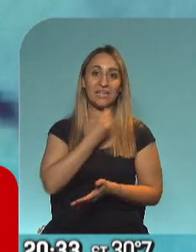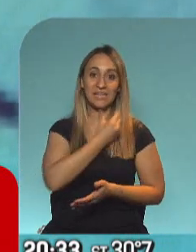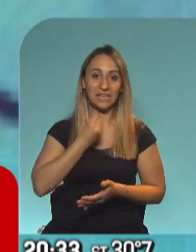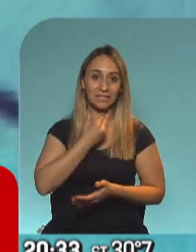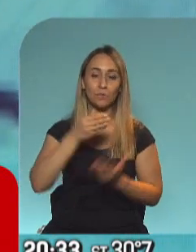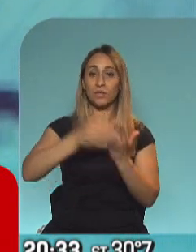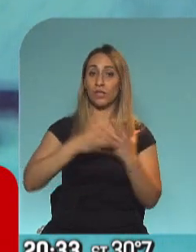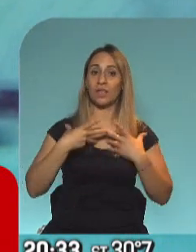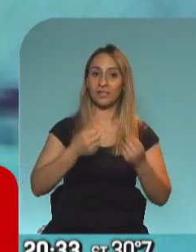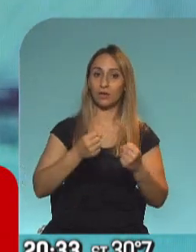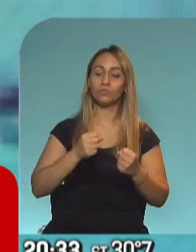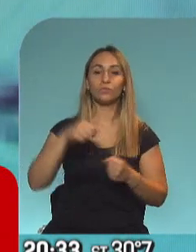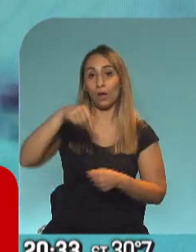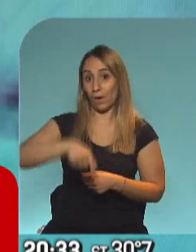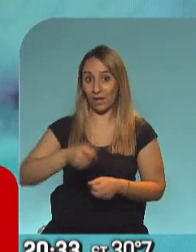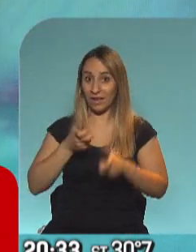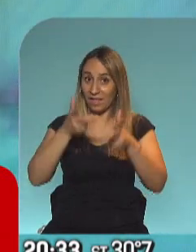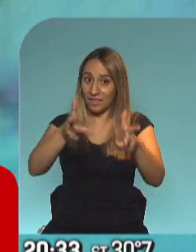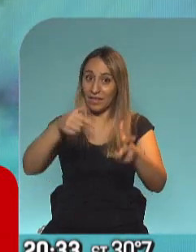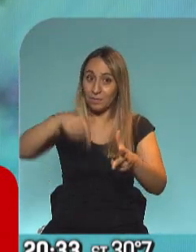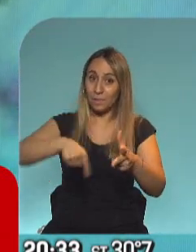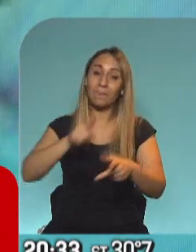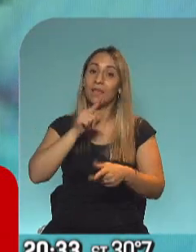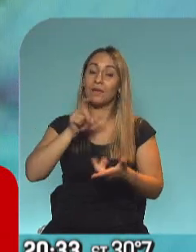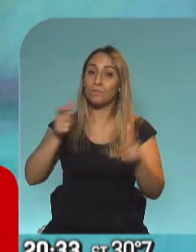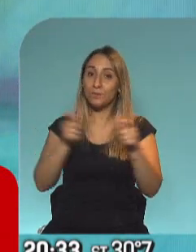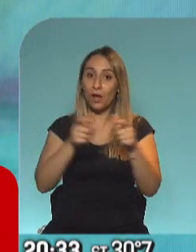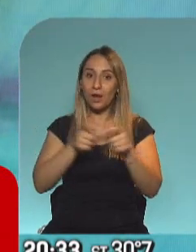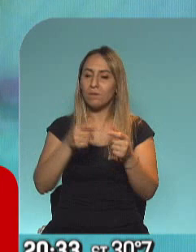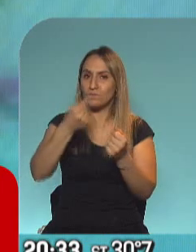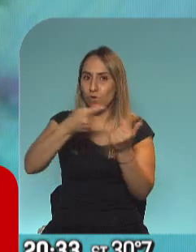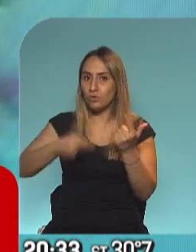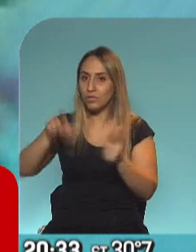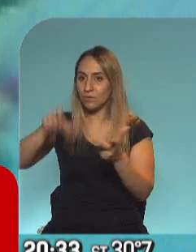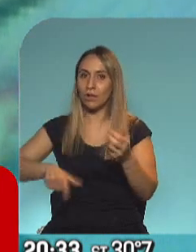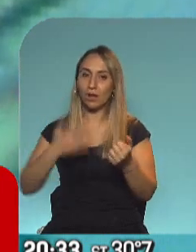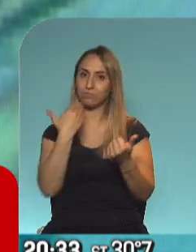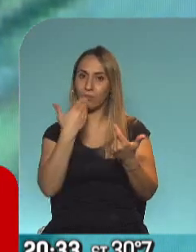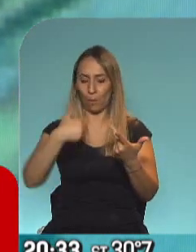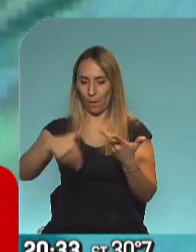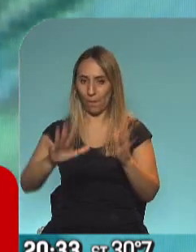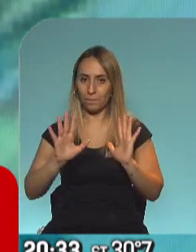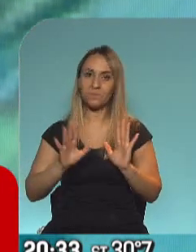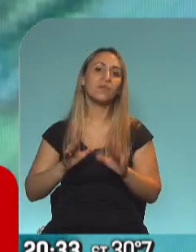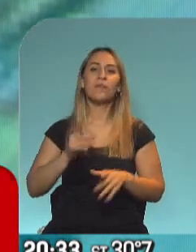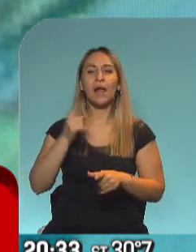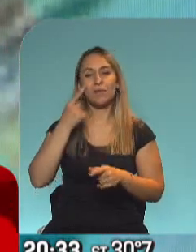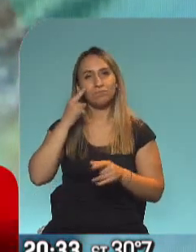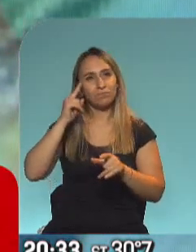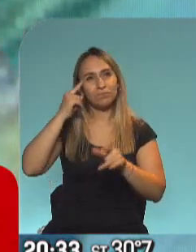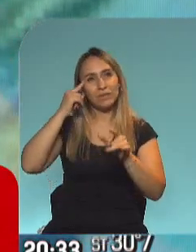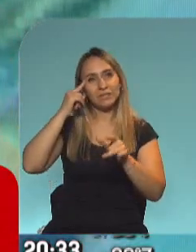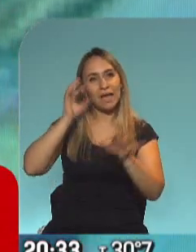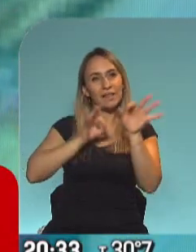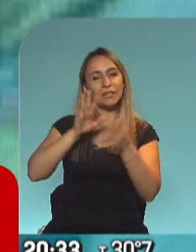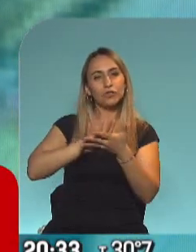Una edición de Televisión Pública Noticias con una gran ronda de testimonios para repasar lo que han sido estos 12 meses de gestión, 12 meses que se